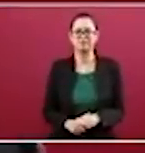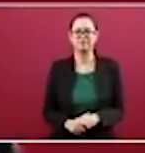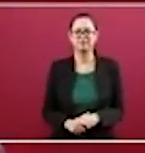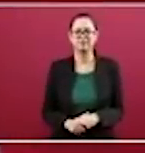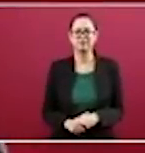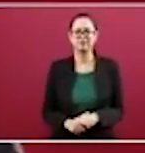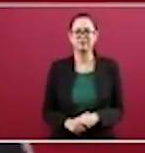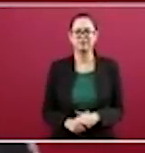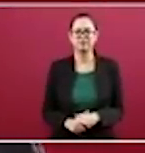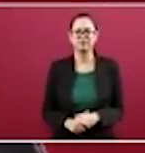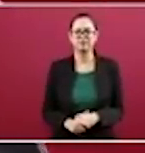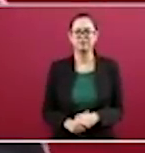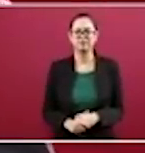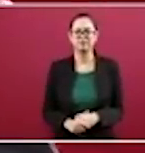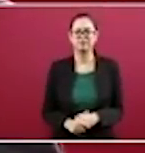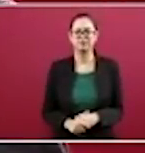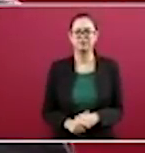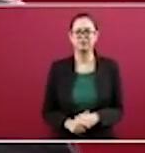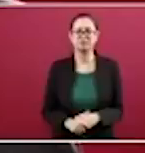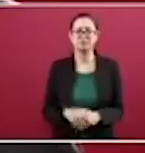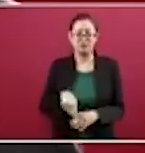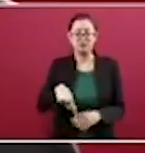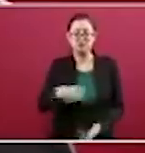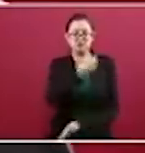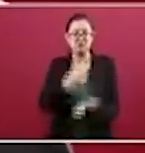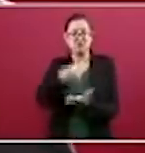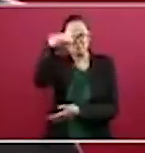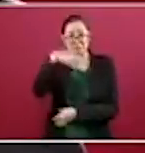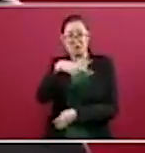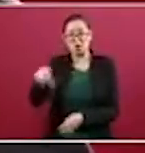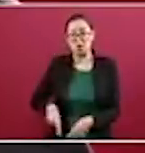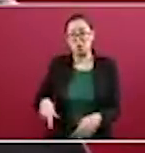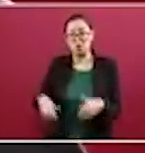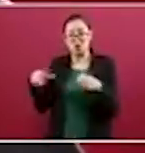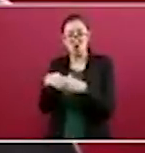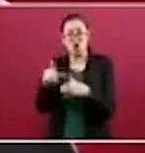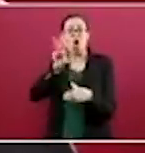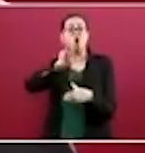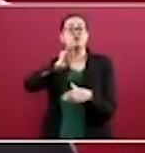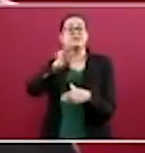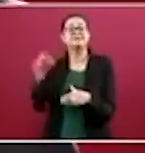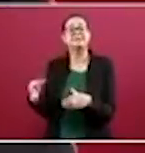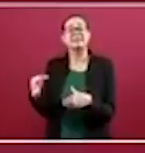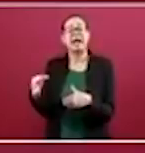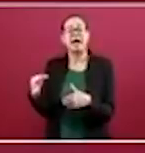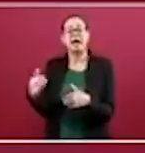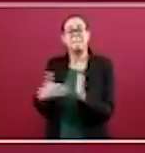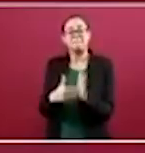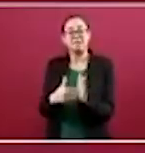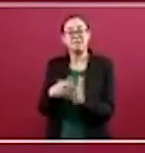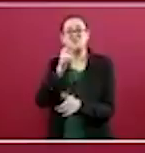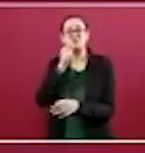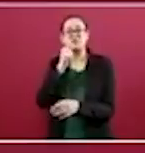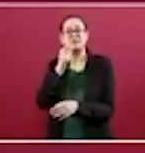Tiene más policías el gobierno de la Ciudad de México, 80,000, que los